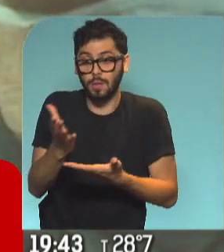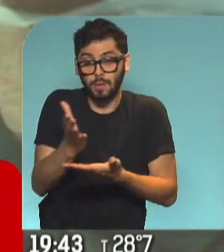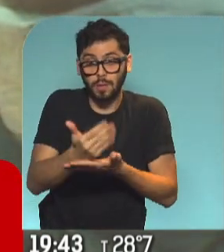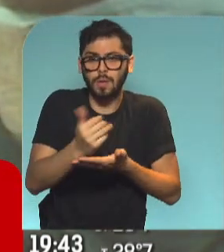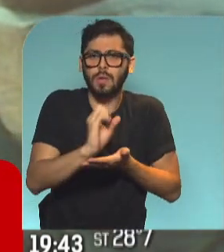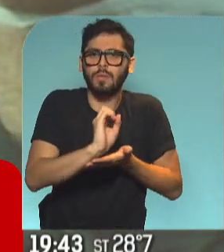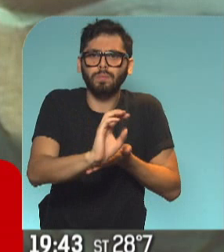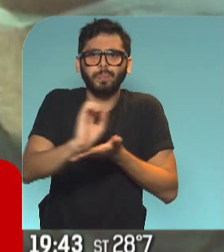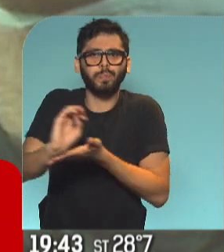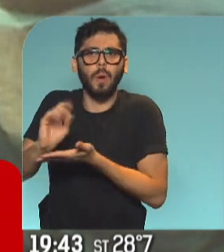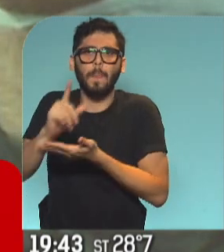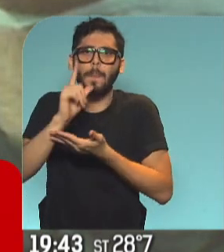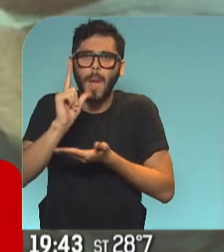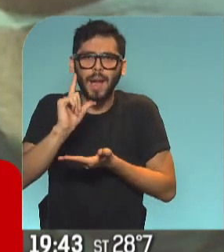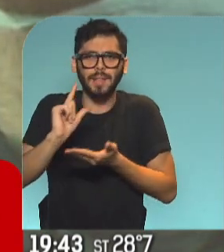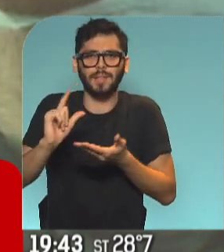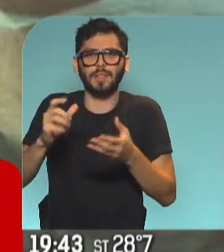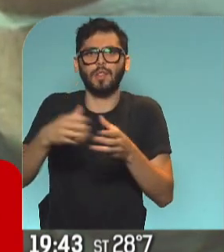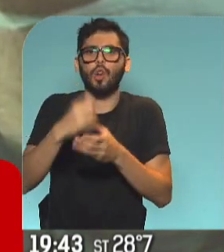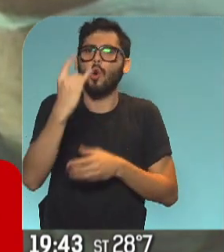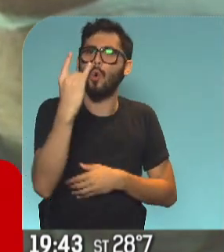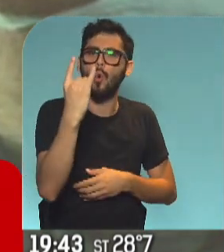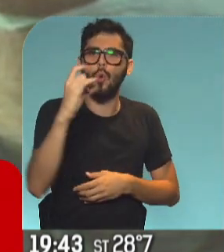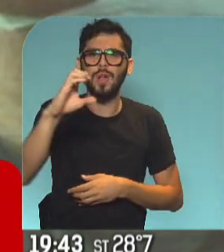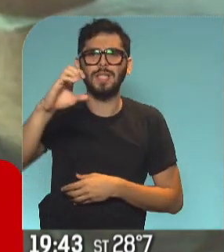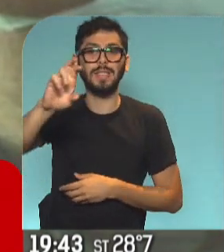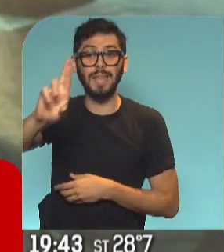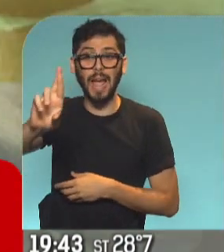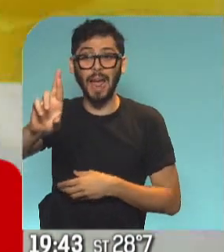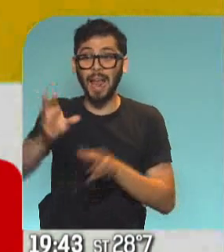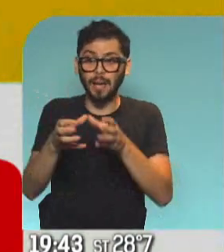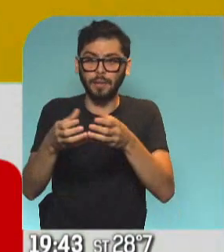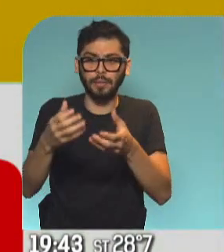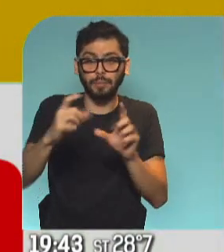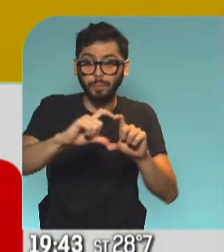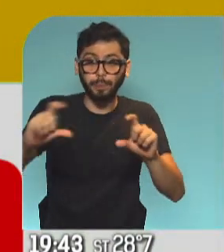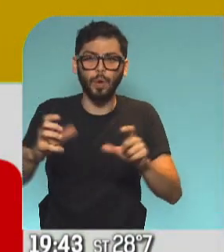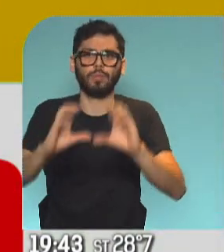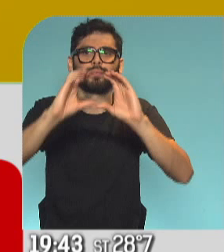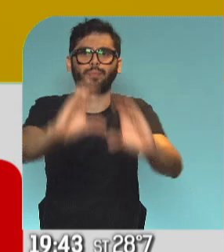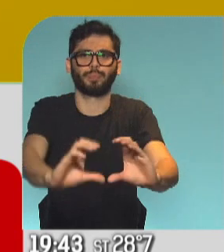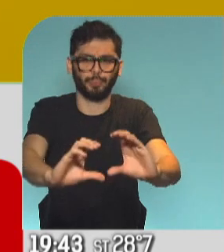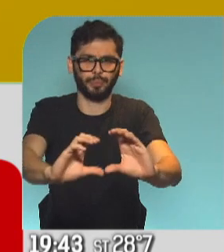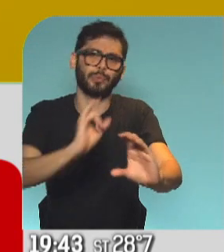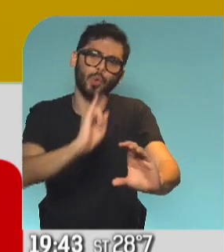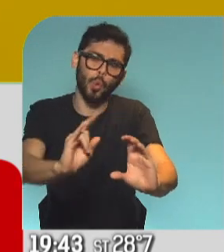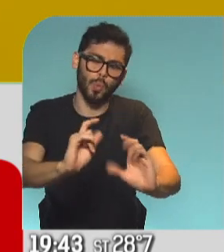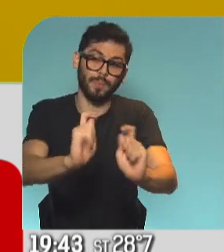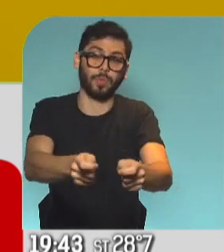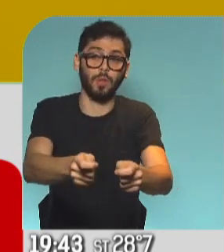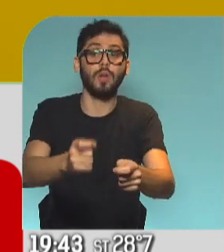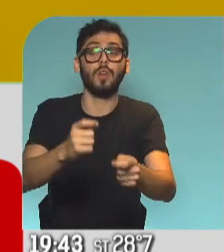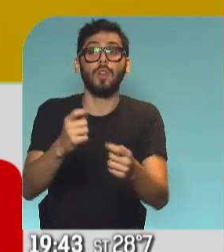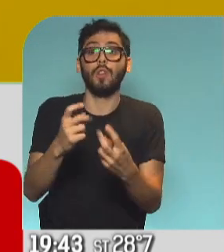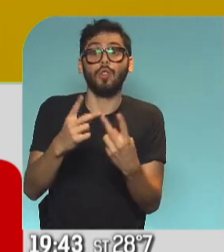en un supuesto comité de la Unión Cívica Radical en la Ciudad de Buenos Aires. Las dos recayeron ante el juez Ariel Lijo, en las dos el